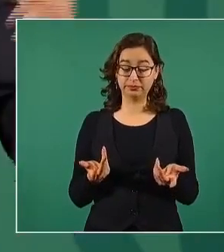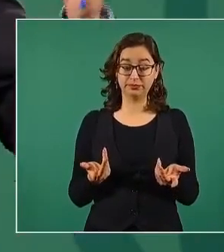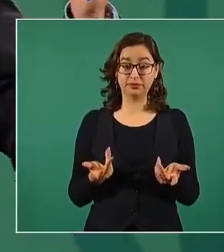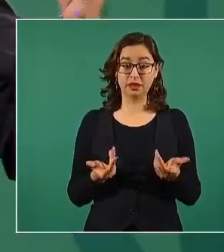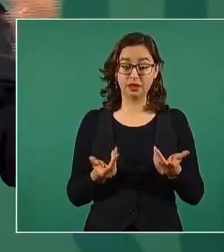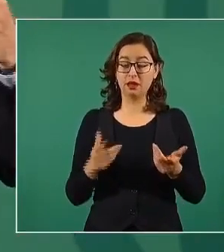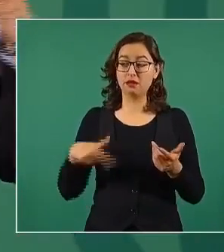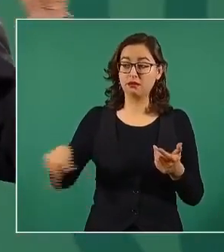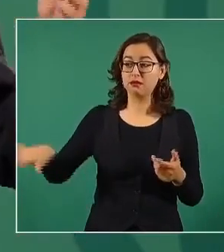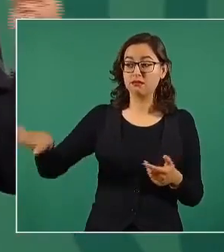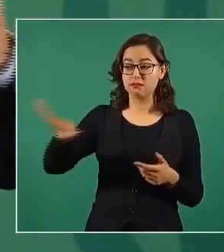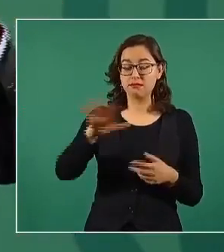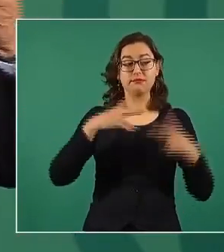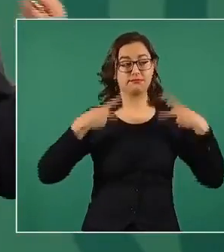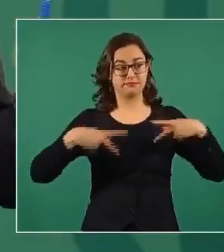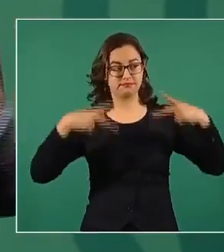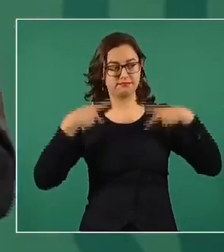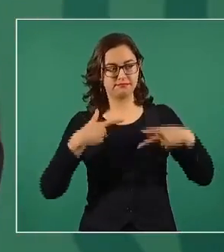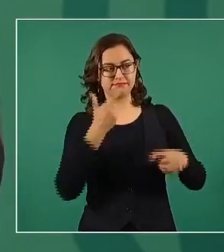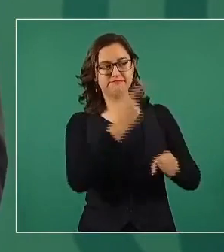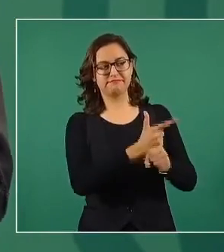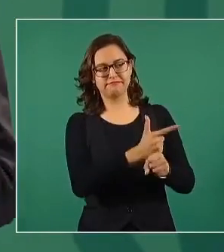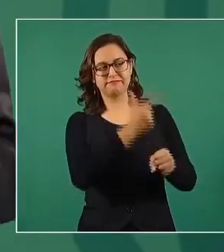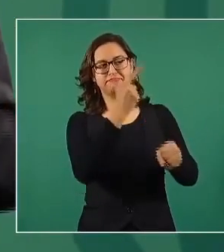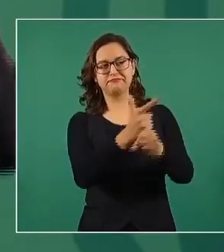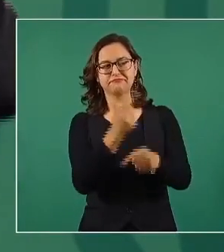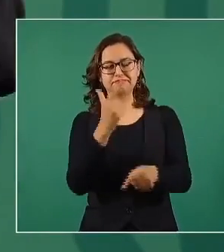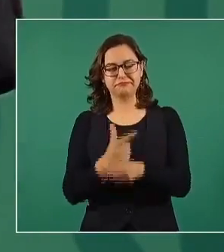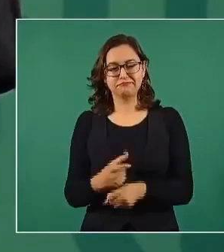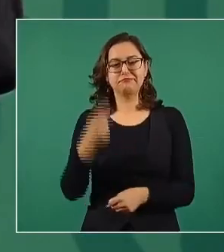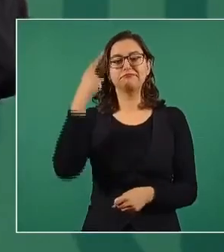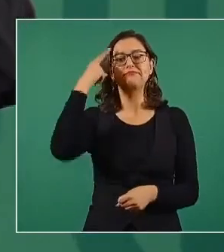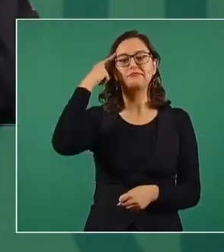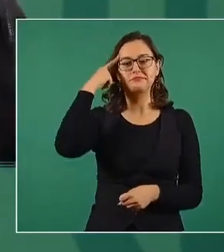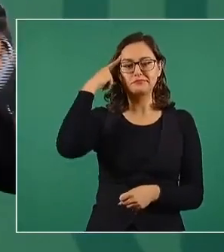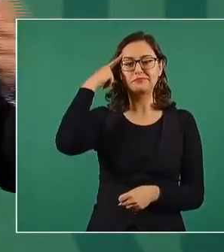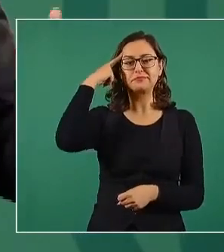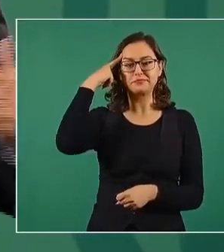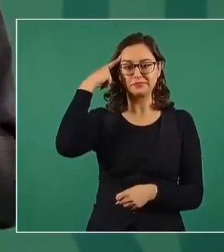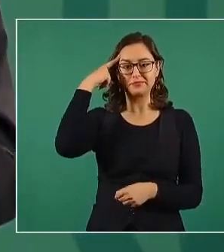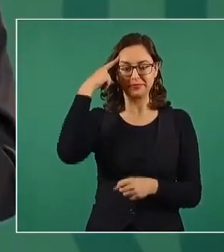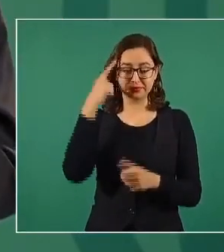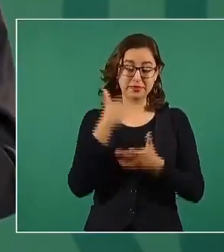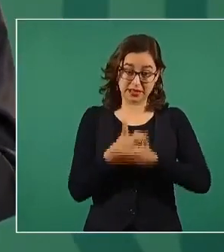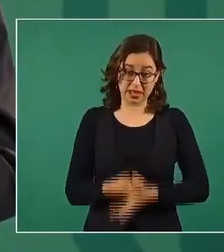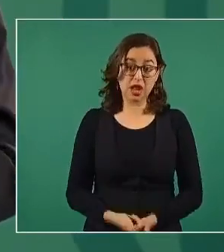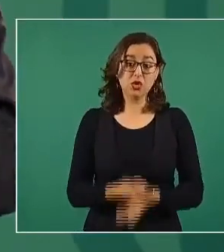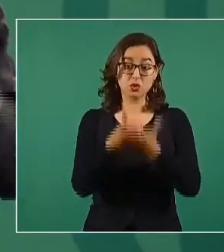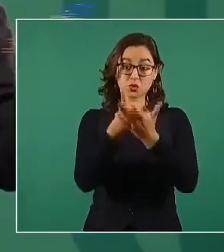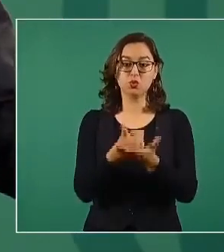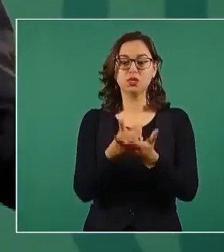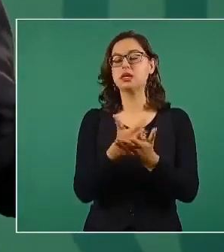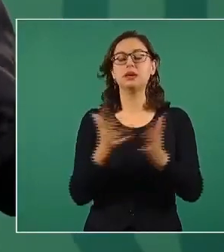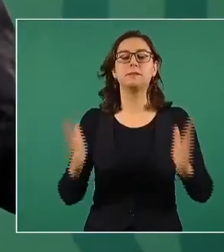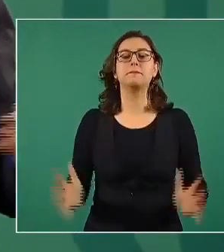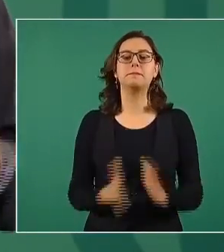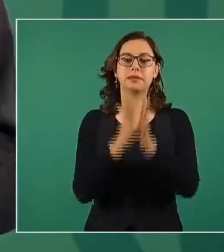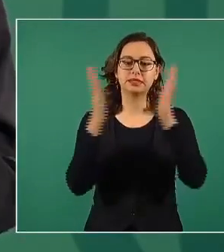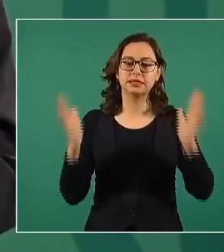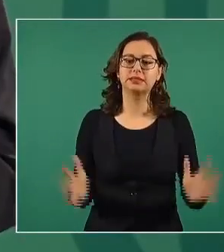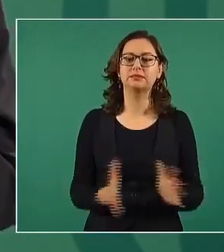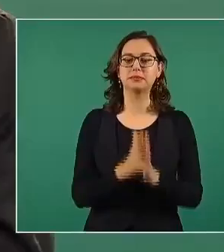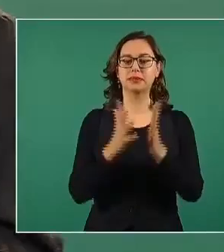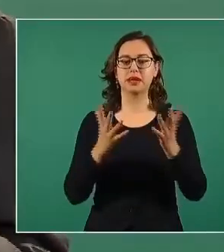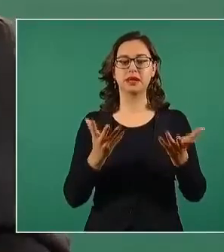la gente va a estar más consciente y va a participar más en